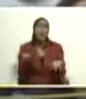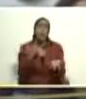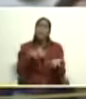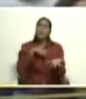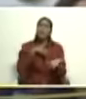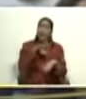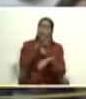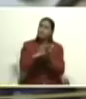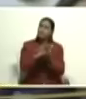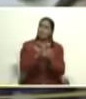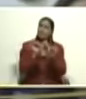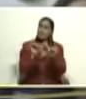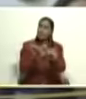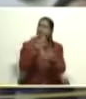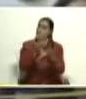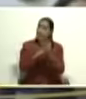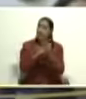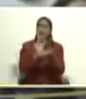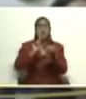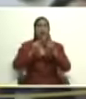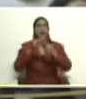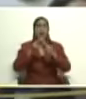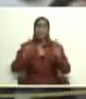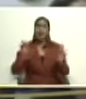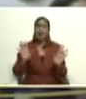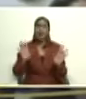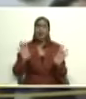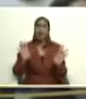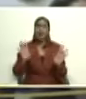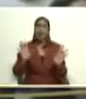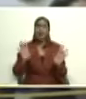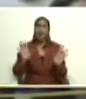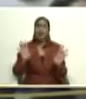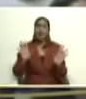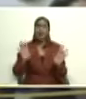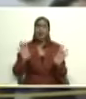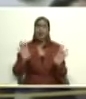paz. Que entiendan algo que no siempre.